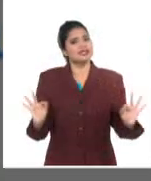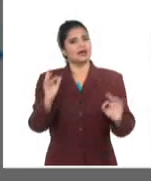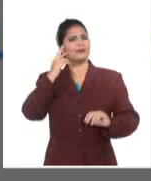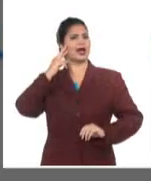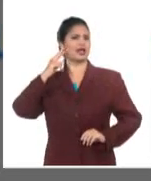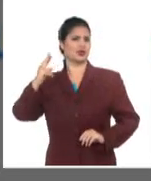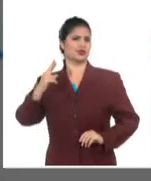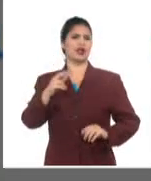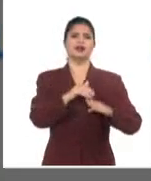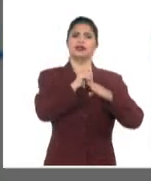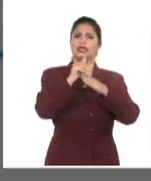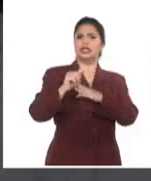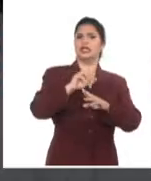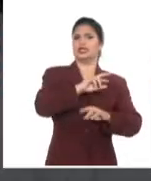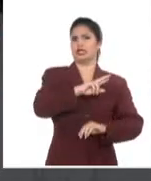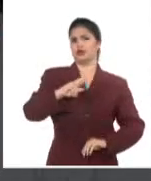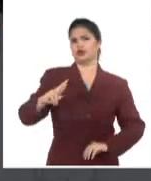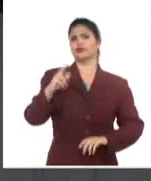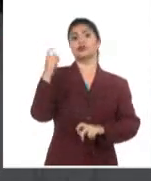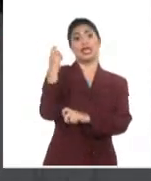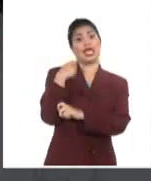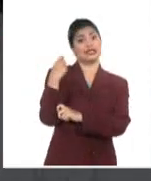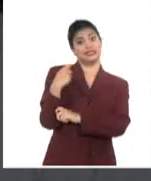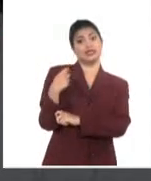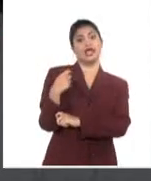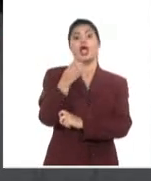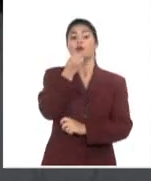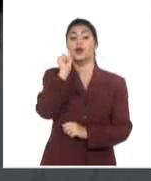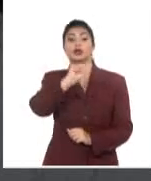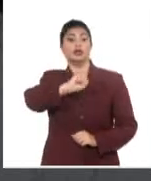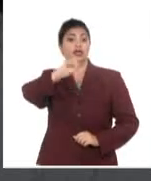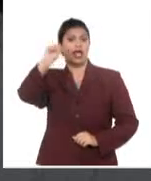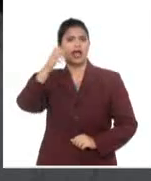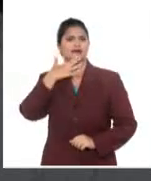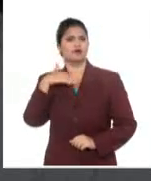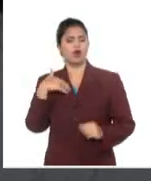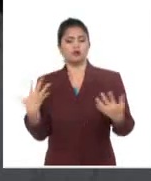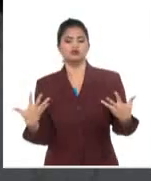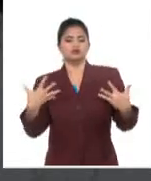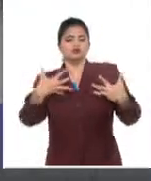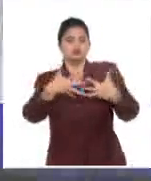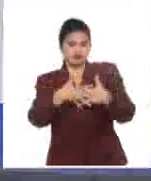nos enseñó que no hay más camino que el de la lucha hasta alcanzar la victoria.